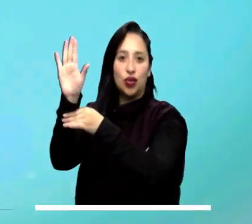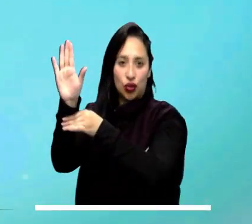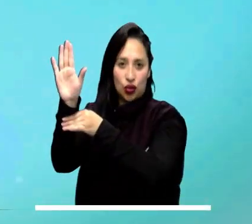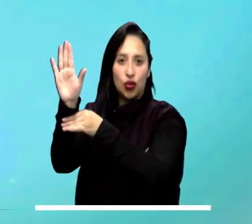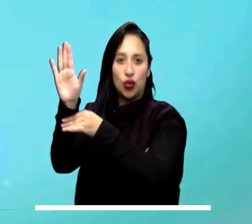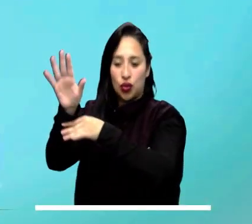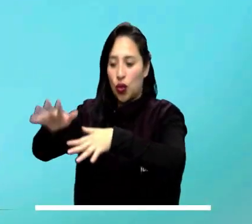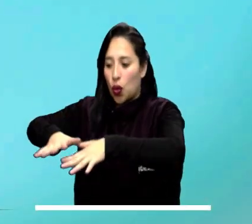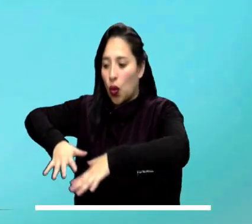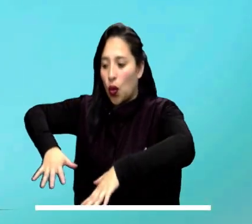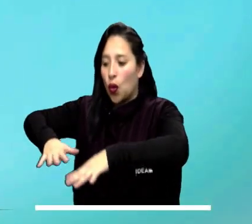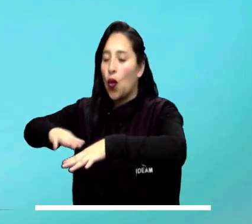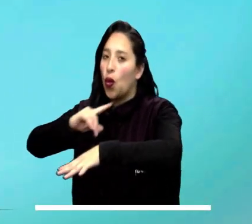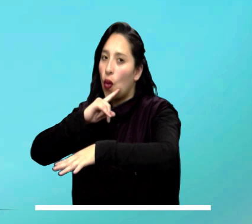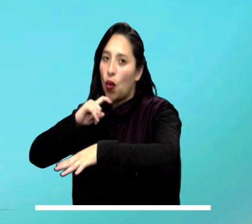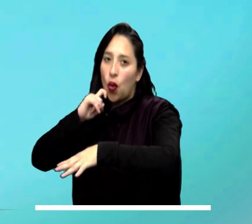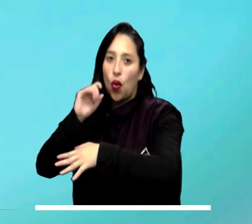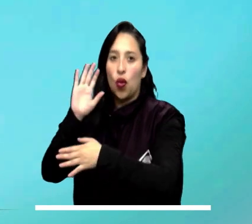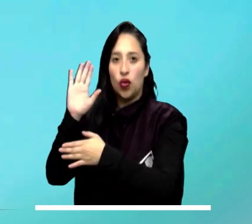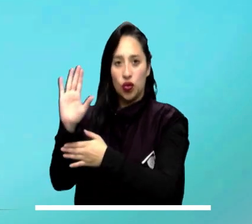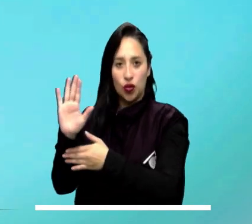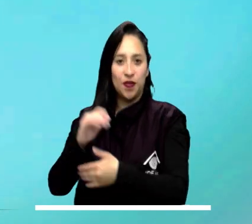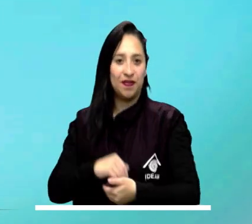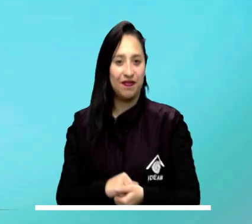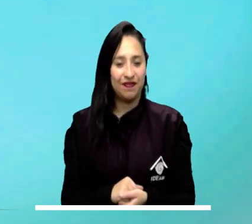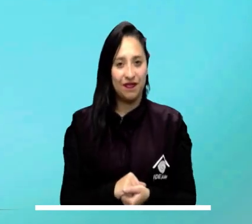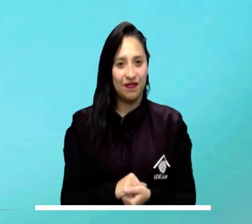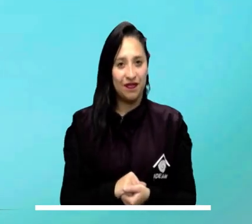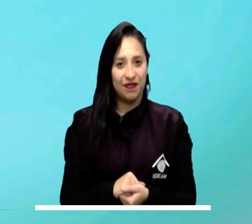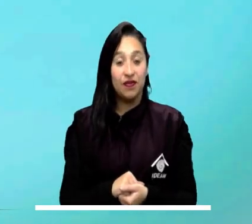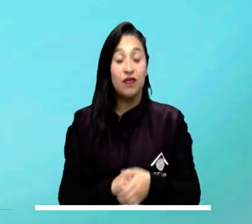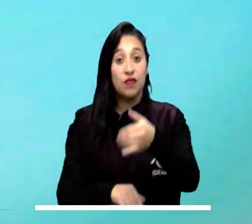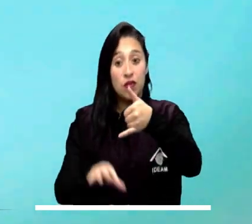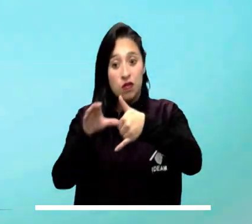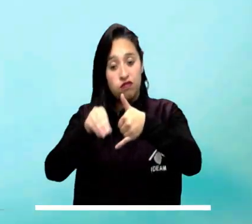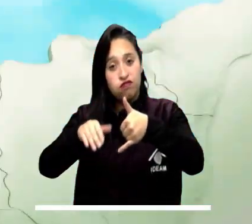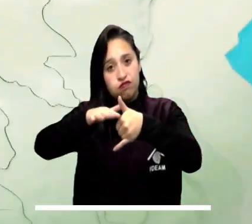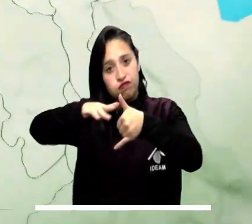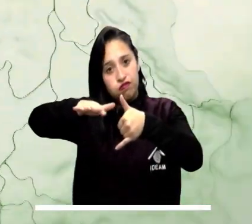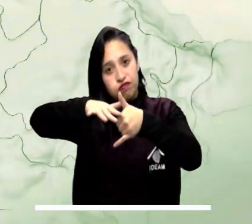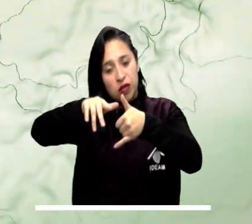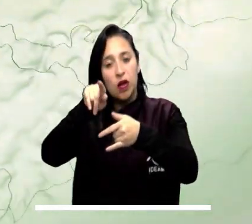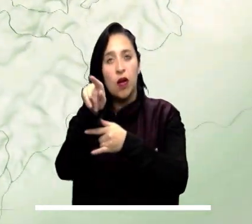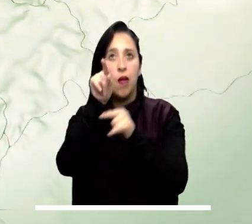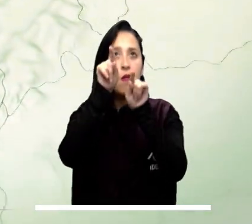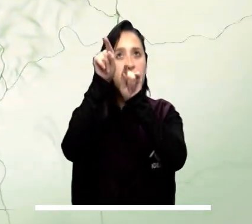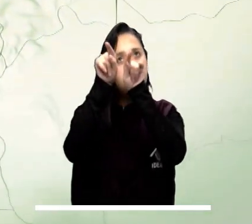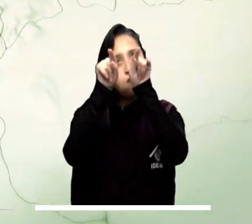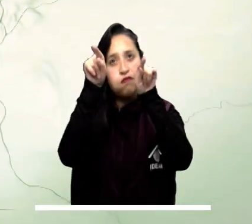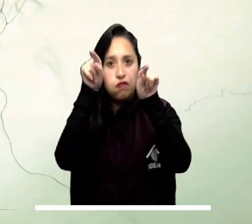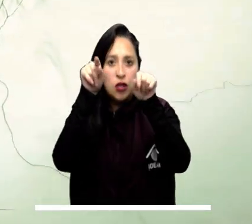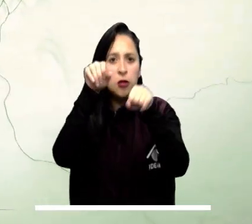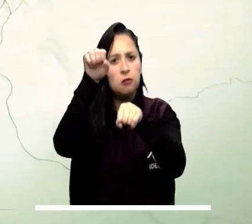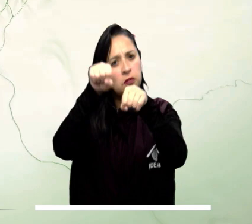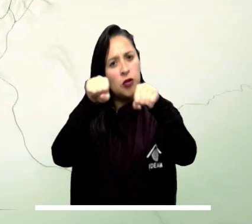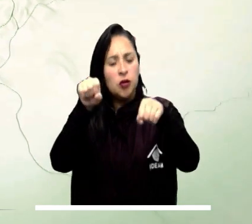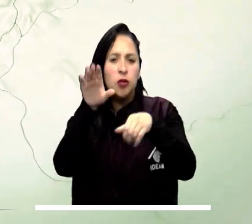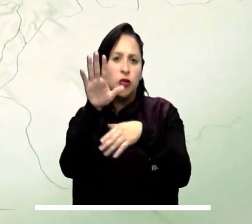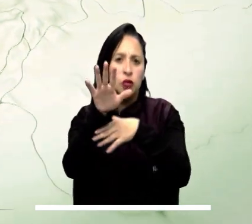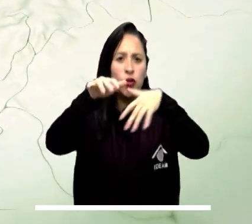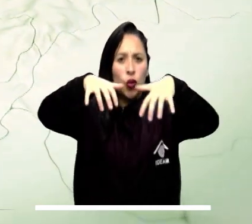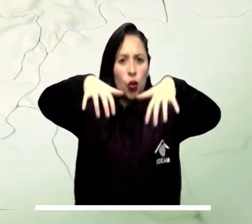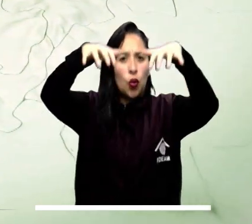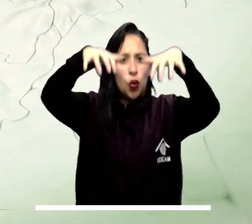El archipiélago de San Andrés lucirá cielo despejado y continuará presentando tiempo seco sobre la mayor parte del área. Sobre